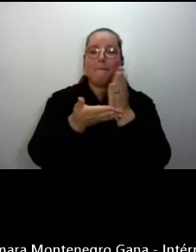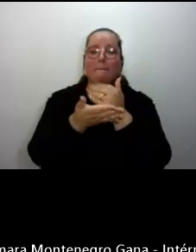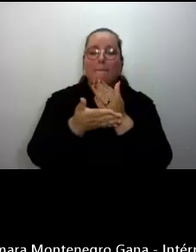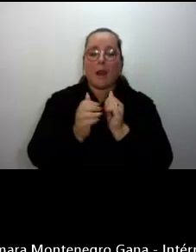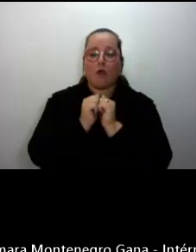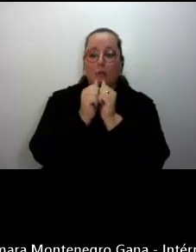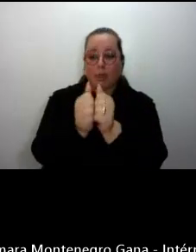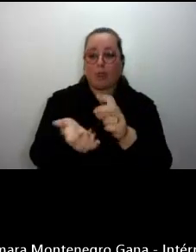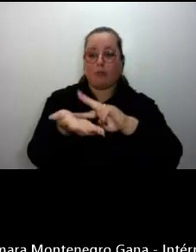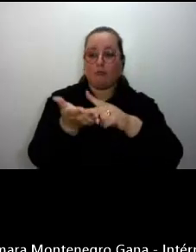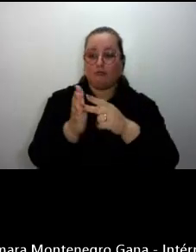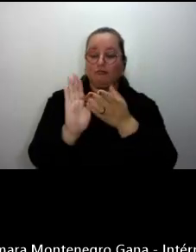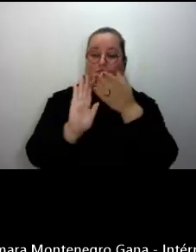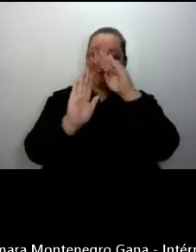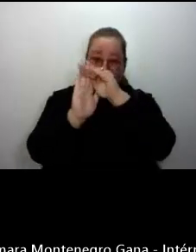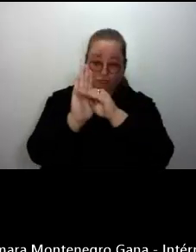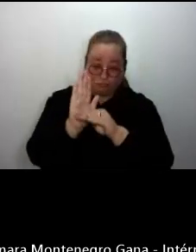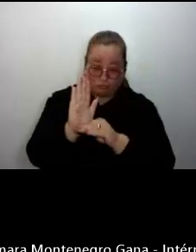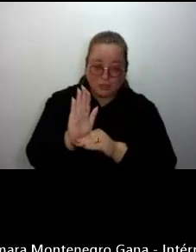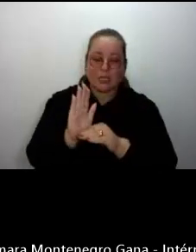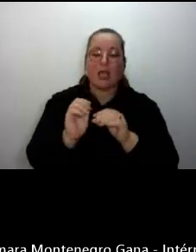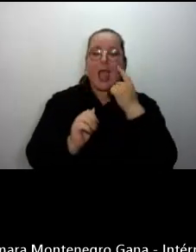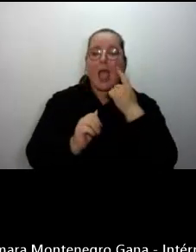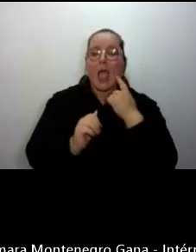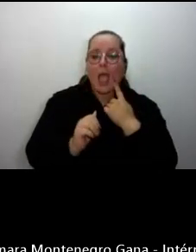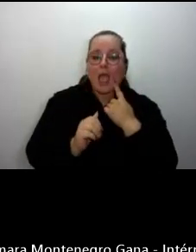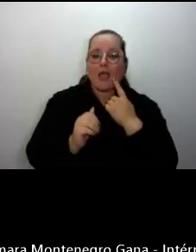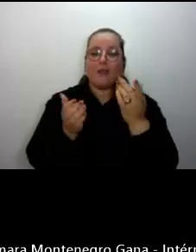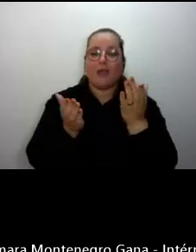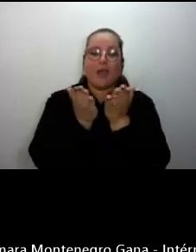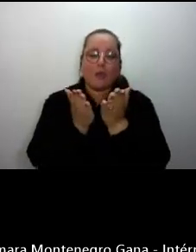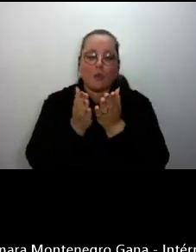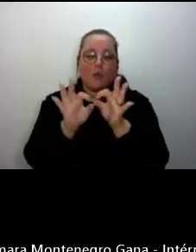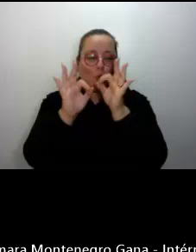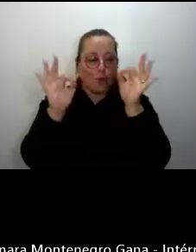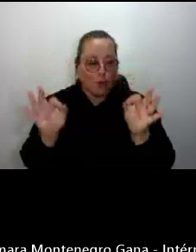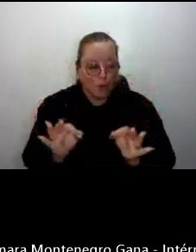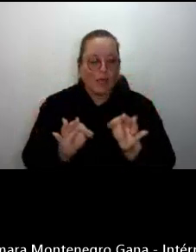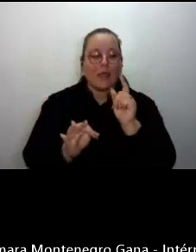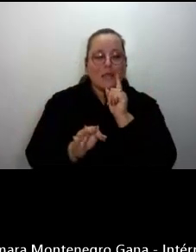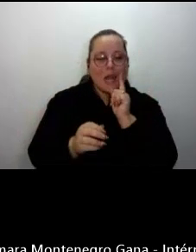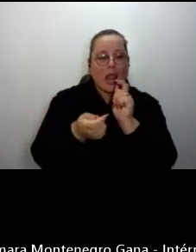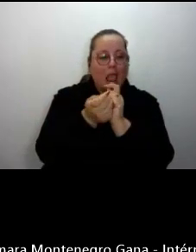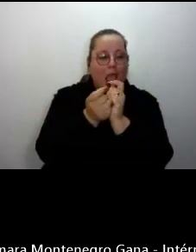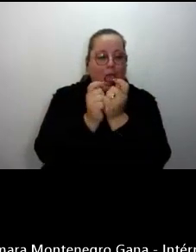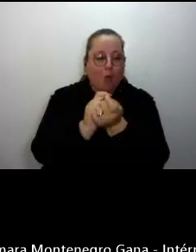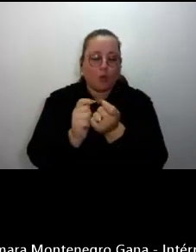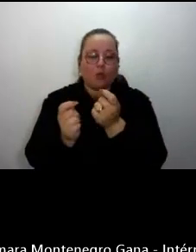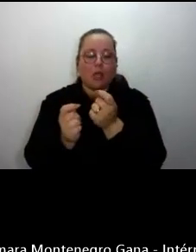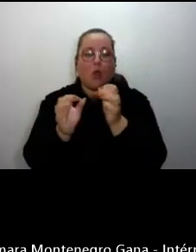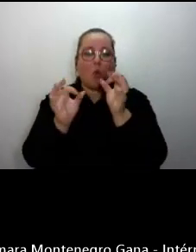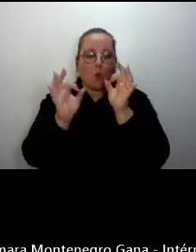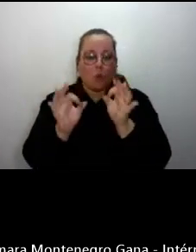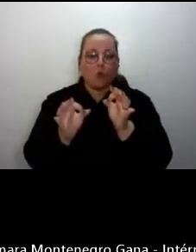y conductual, entendiendo que en los establecimientos educacionales eso es algo que se ajusta al momento,